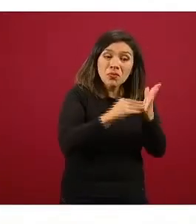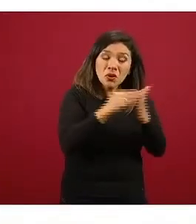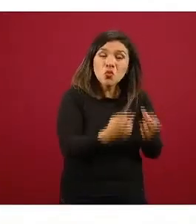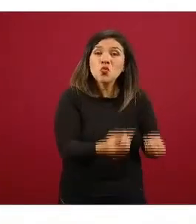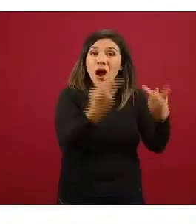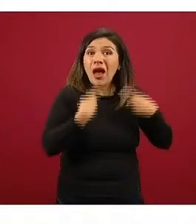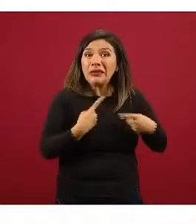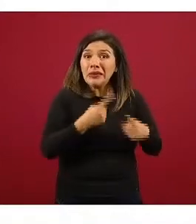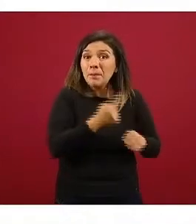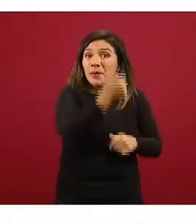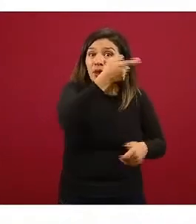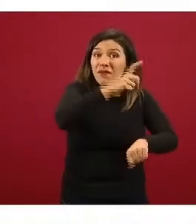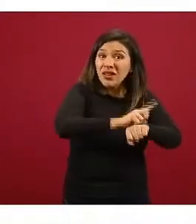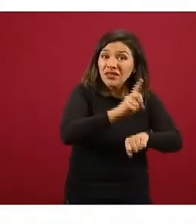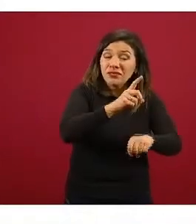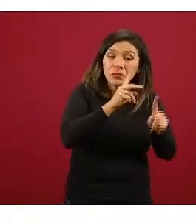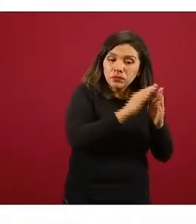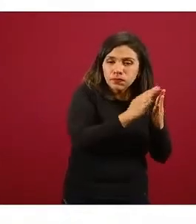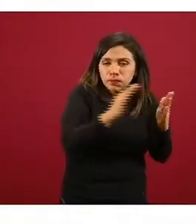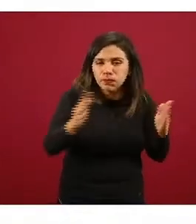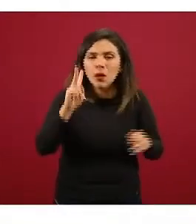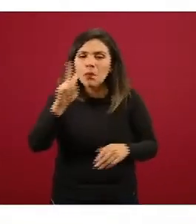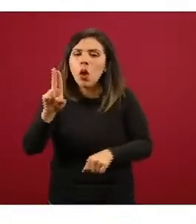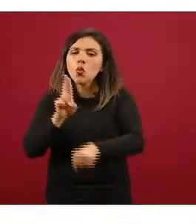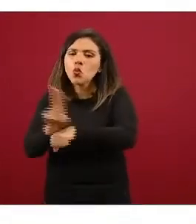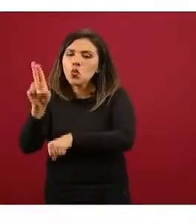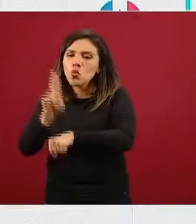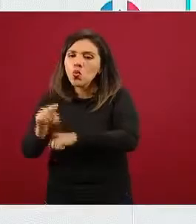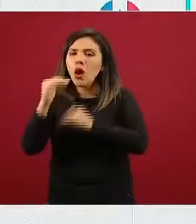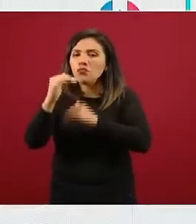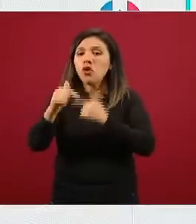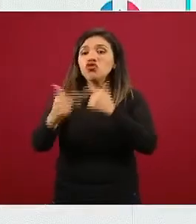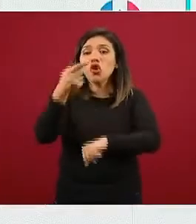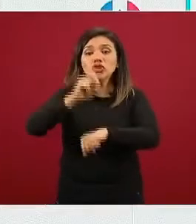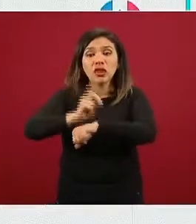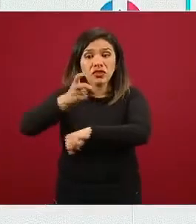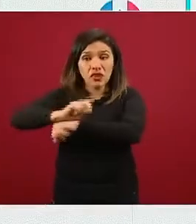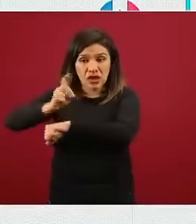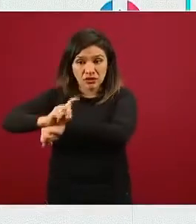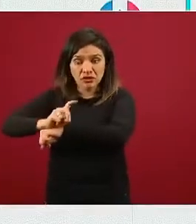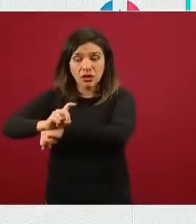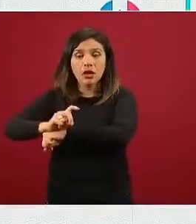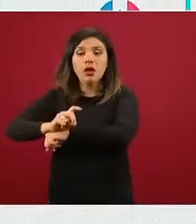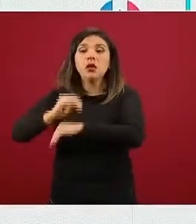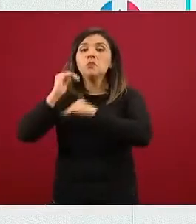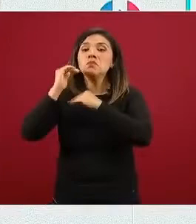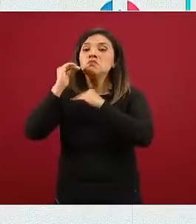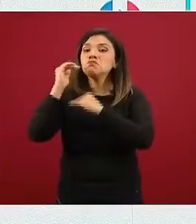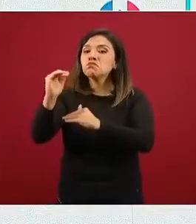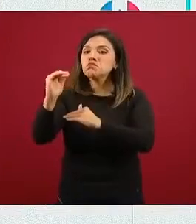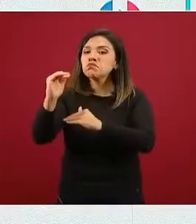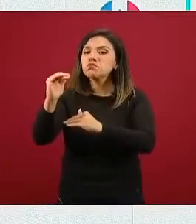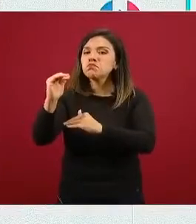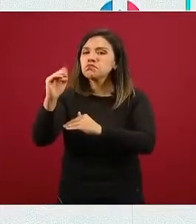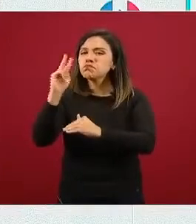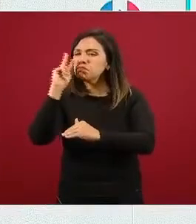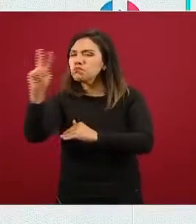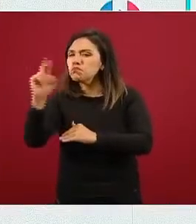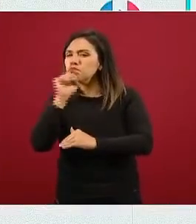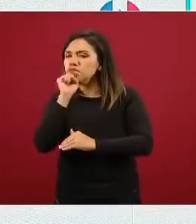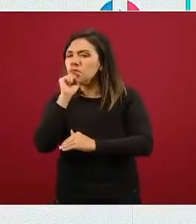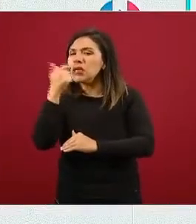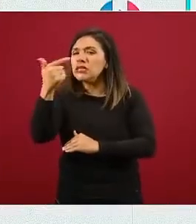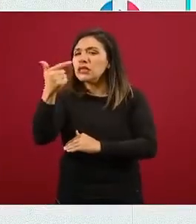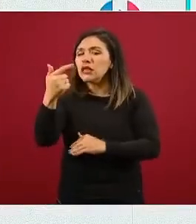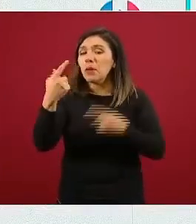habitantes. Algunos países, aquí está Uruguay, llegó a 12 días con, ahí está la cifra,